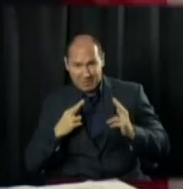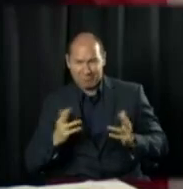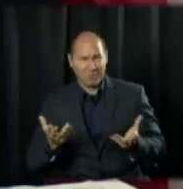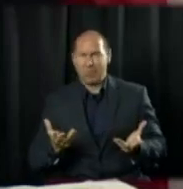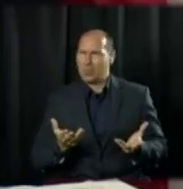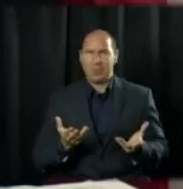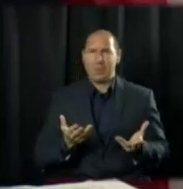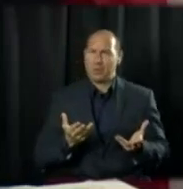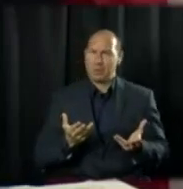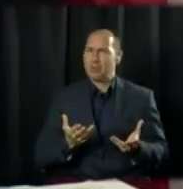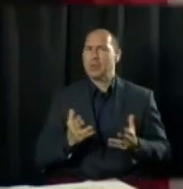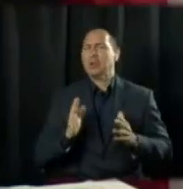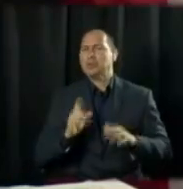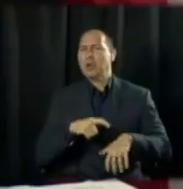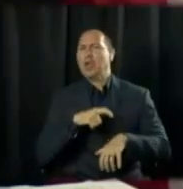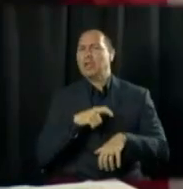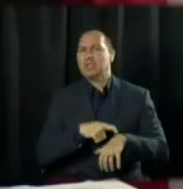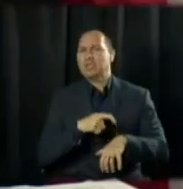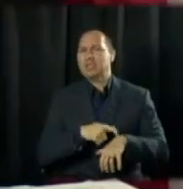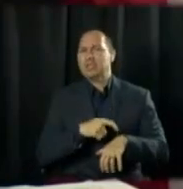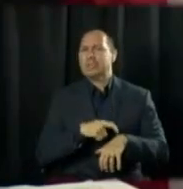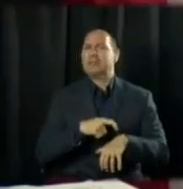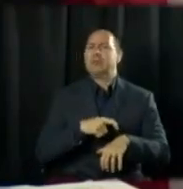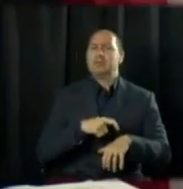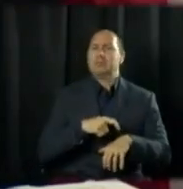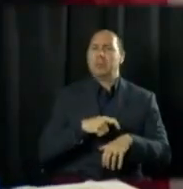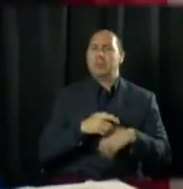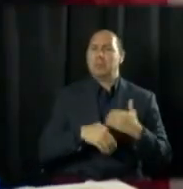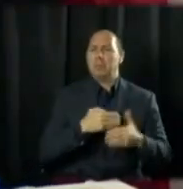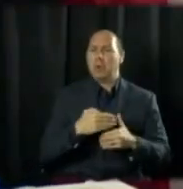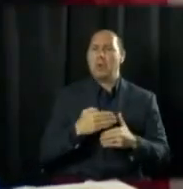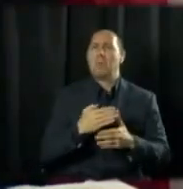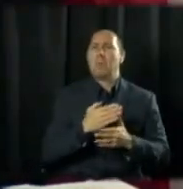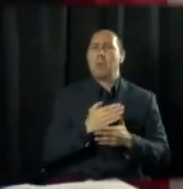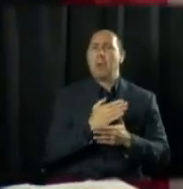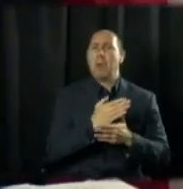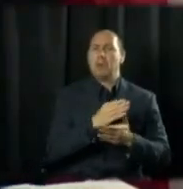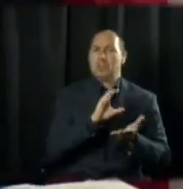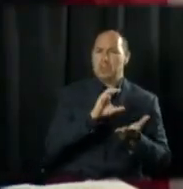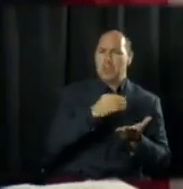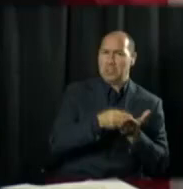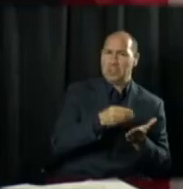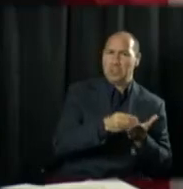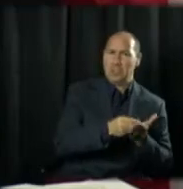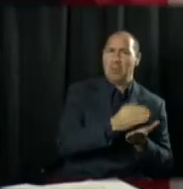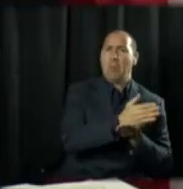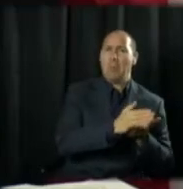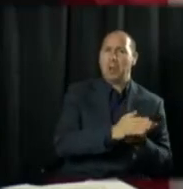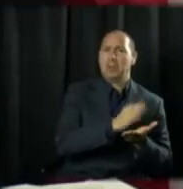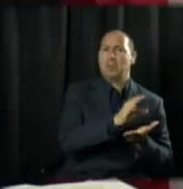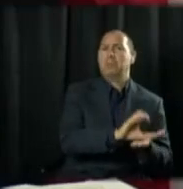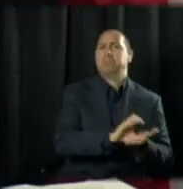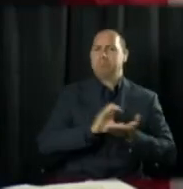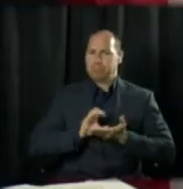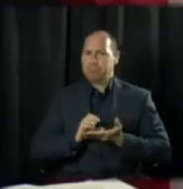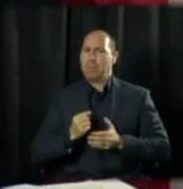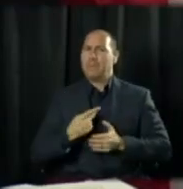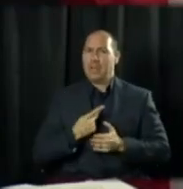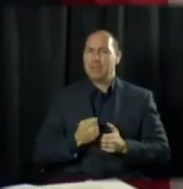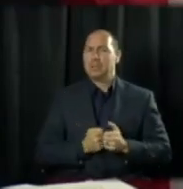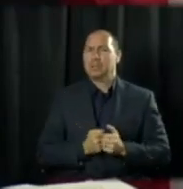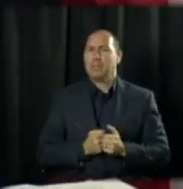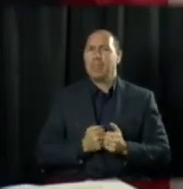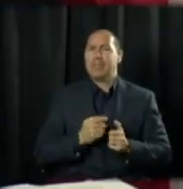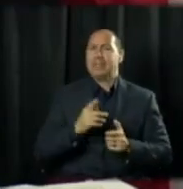última parte es cuántos van a pasar al gobierno. No sabemos cuál es el número neto. Cuando sepamos el número neto, sabremos cuántos